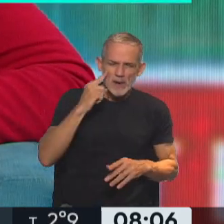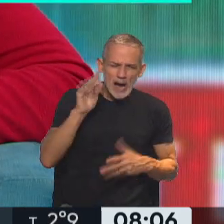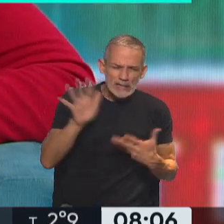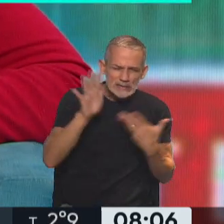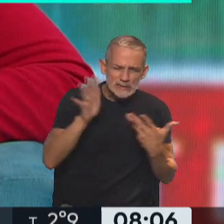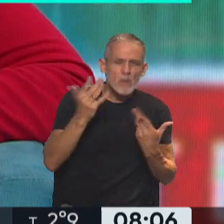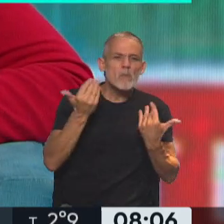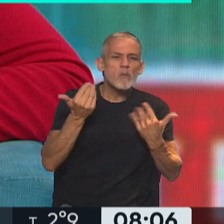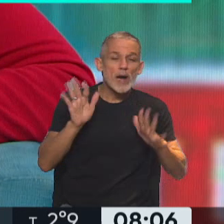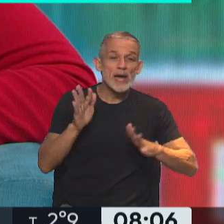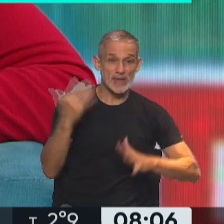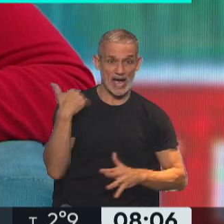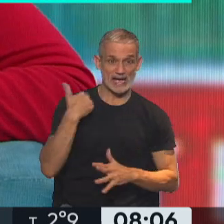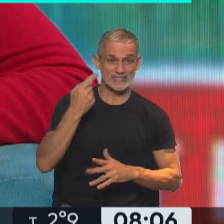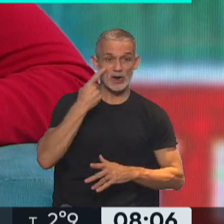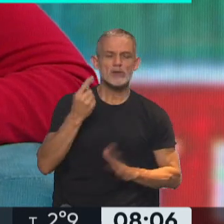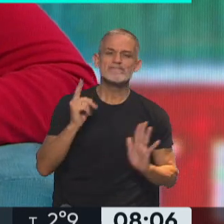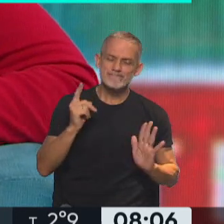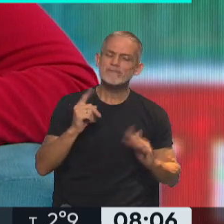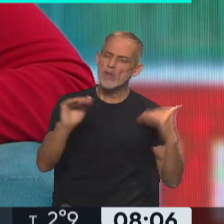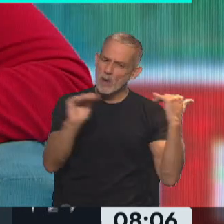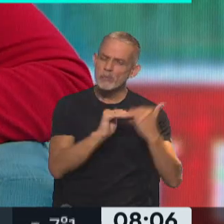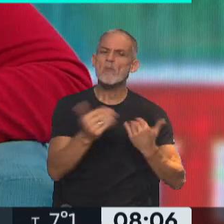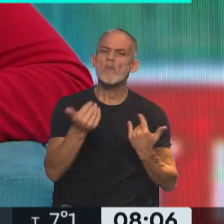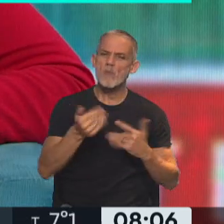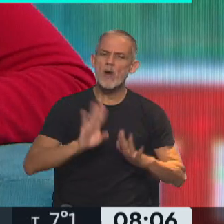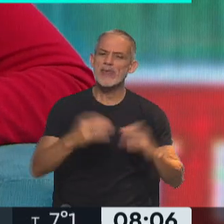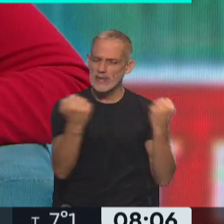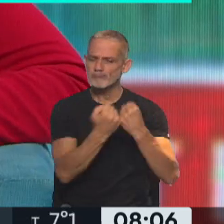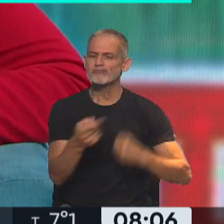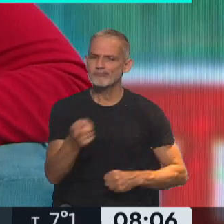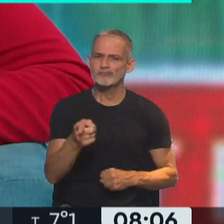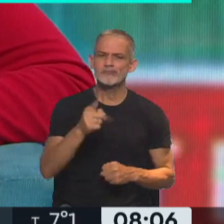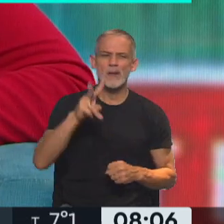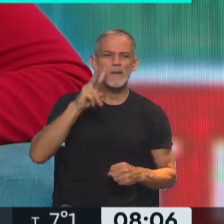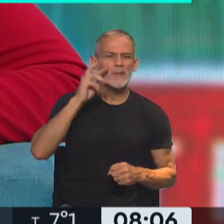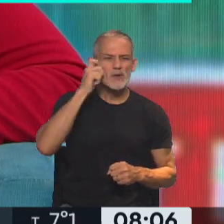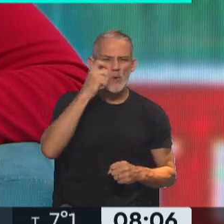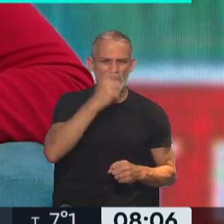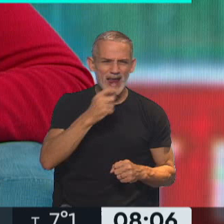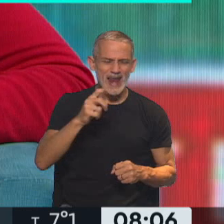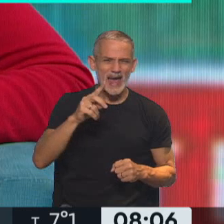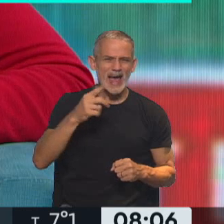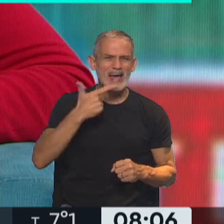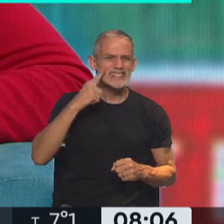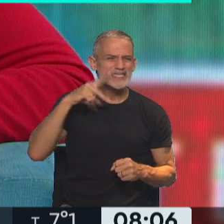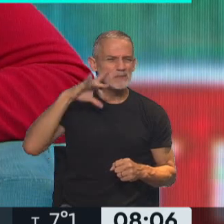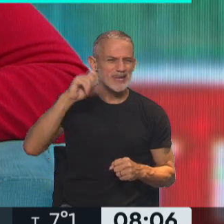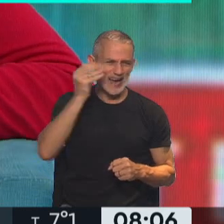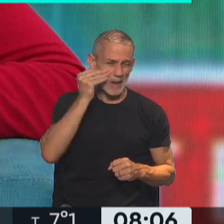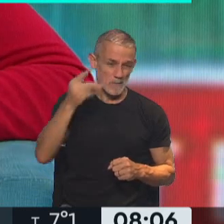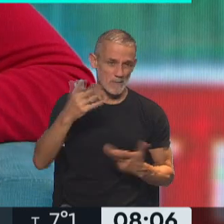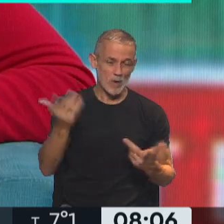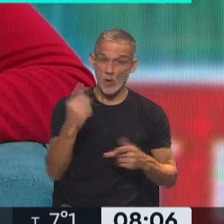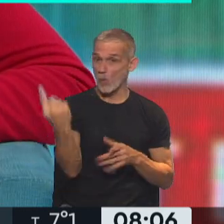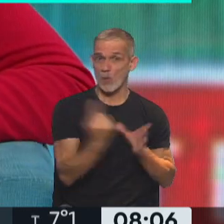finalmente se conoció ayer que es muy compatible con la viruela símica, pero es un caso único que se